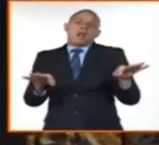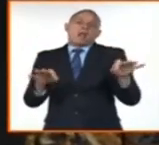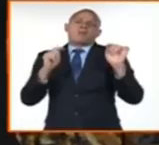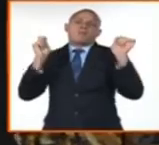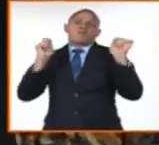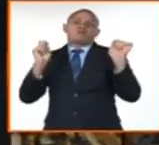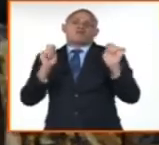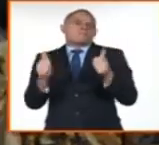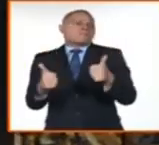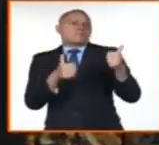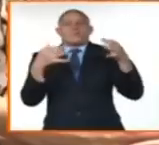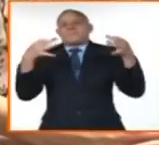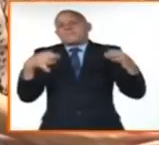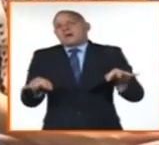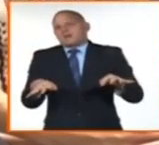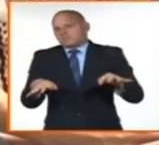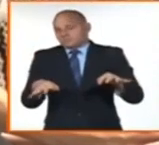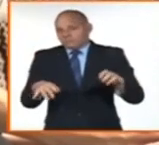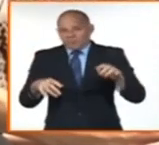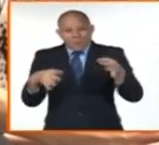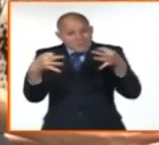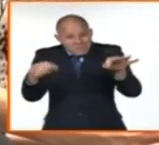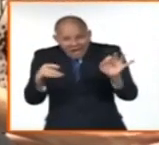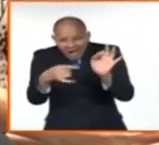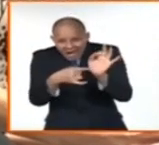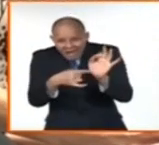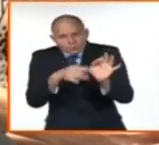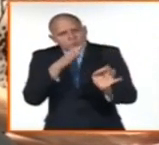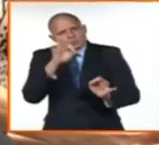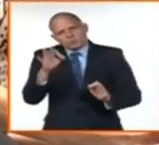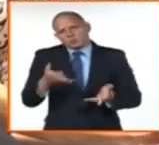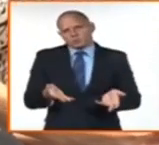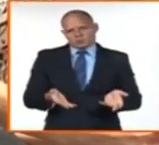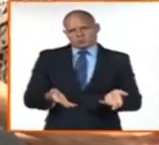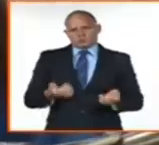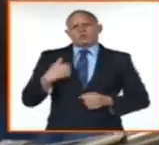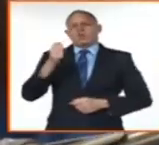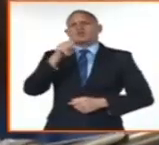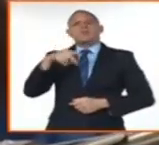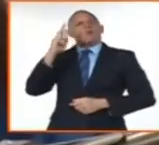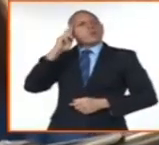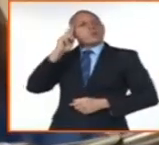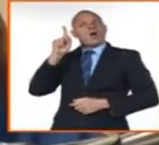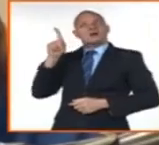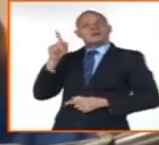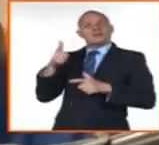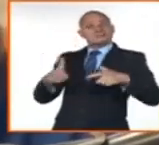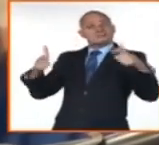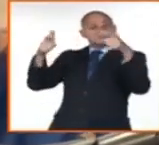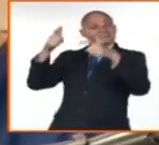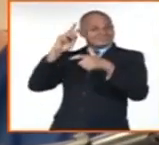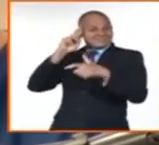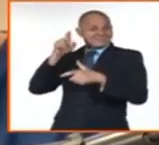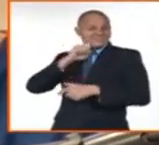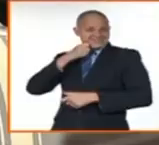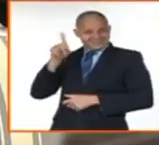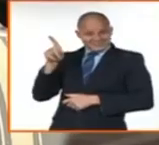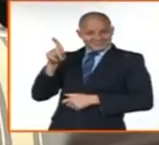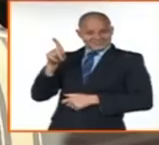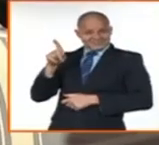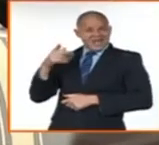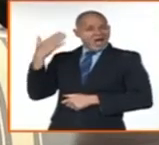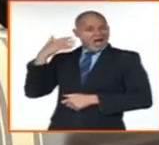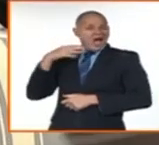condenar los que entraron de manera vandálica al Capitolio. Esa fuerte situación económica causada con